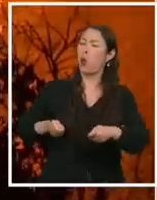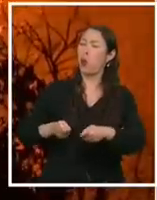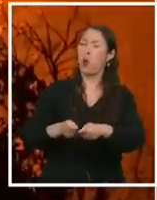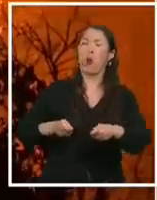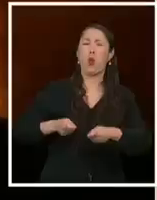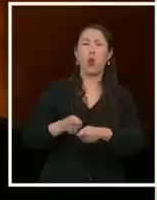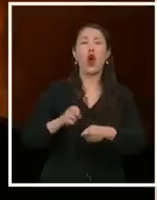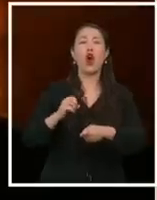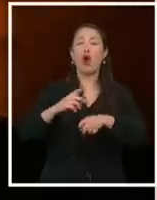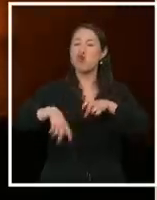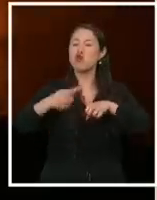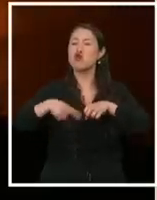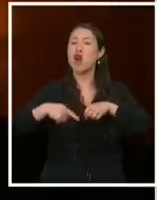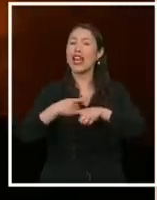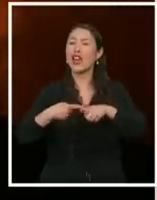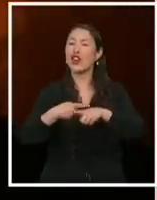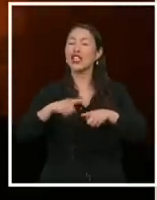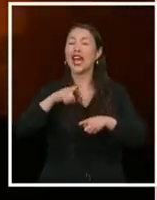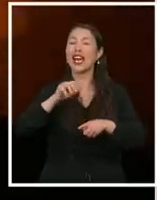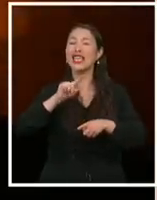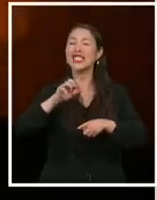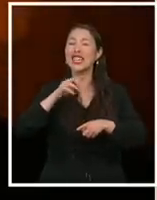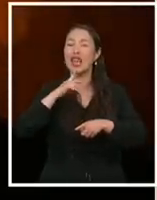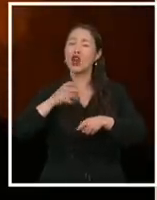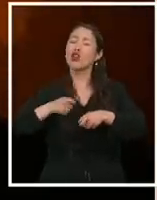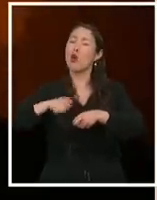tipo de elementos. Y tampoco